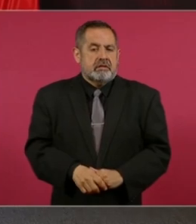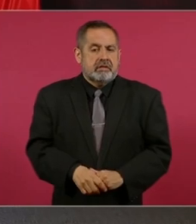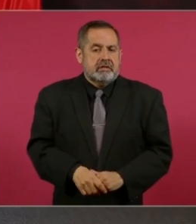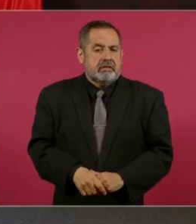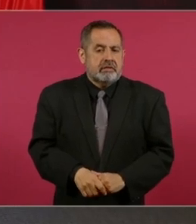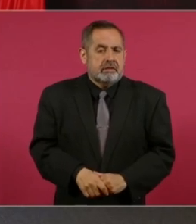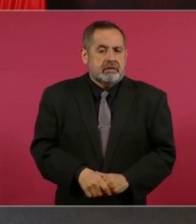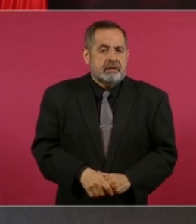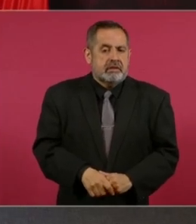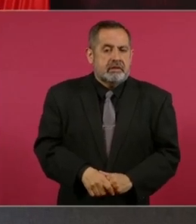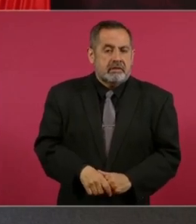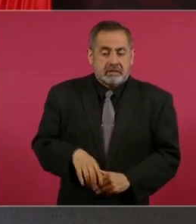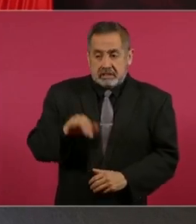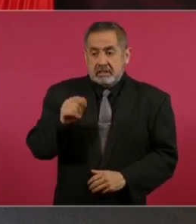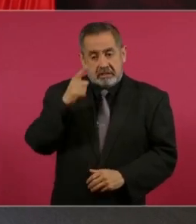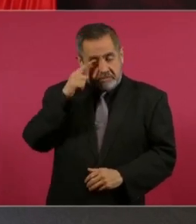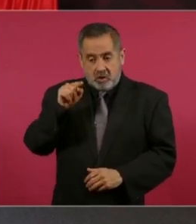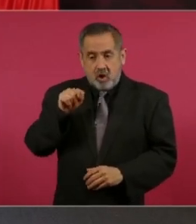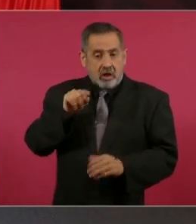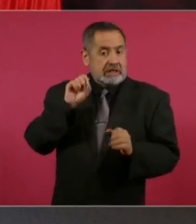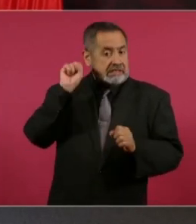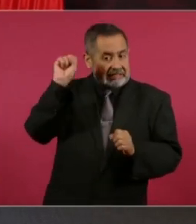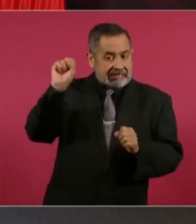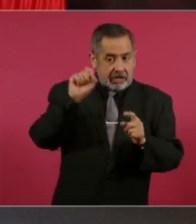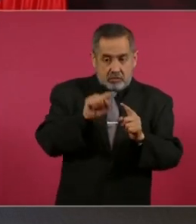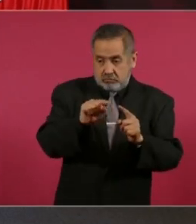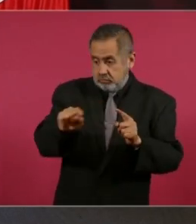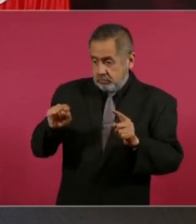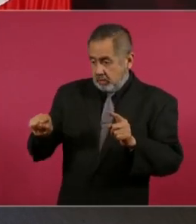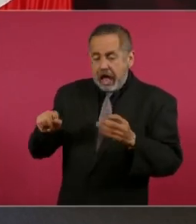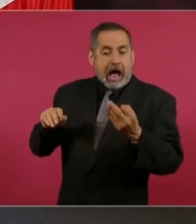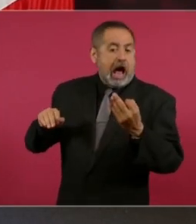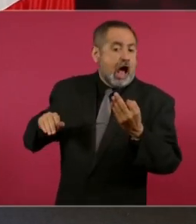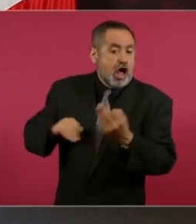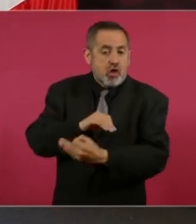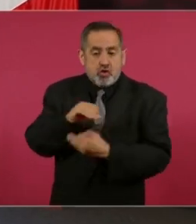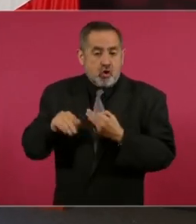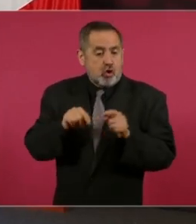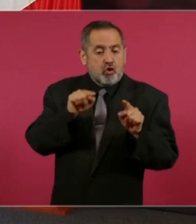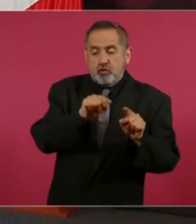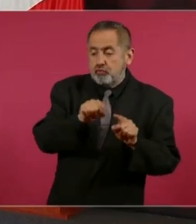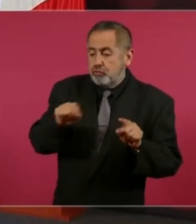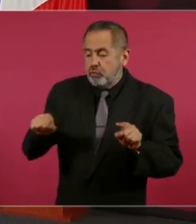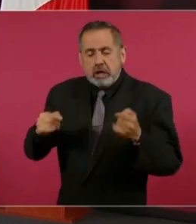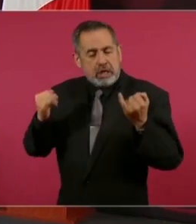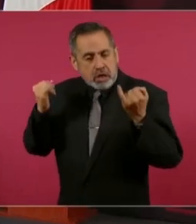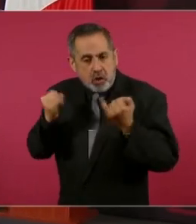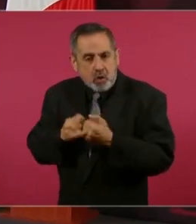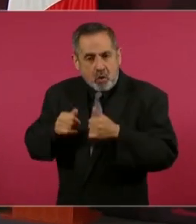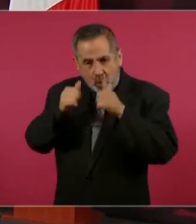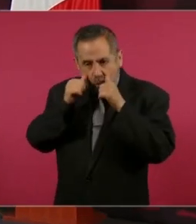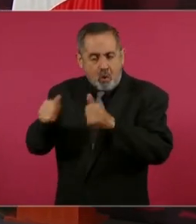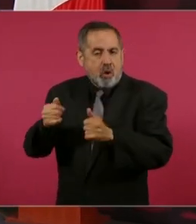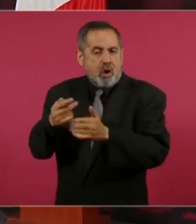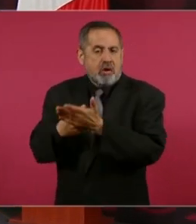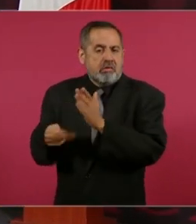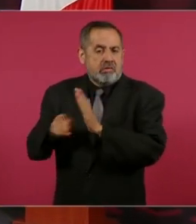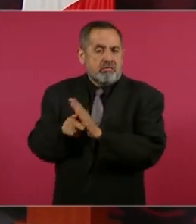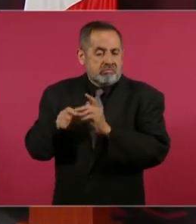Sí, pero a todos se les está atendiendo.